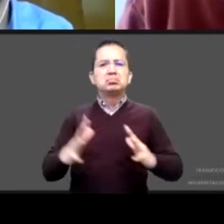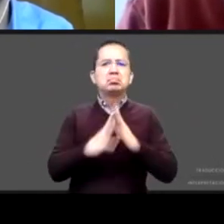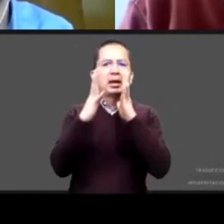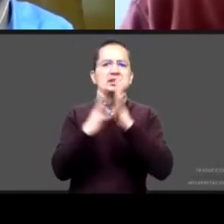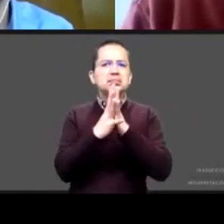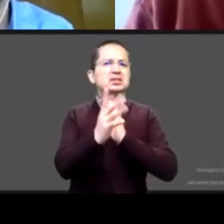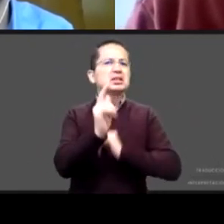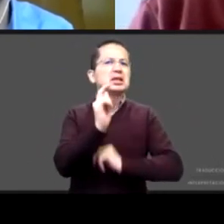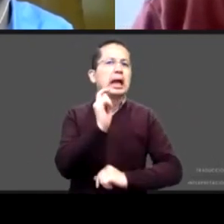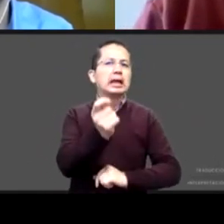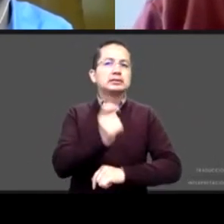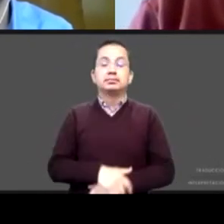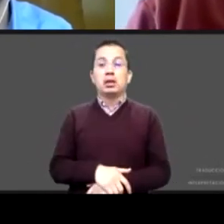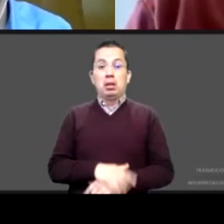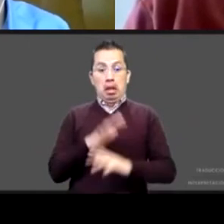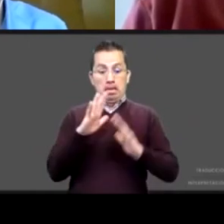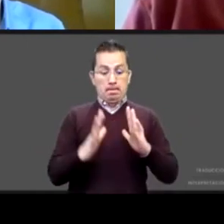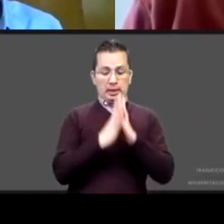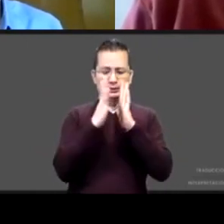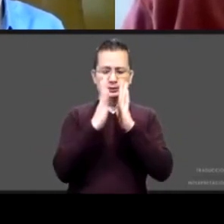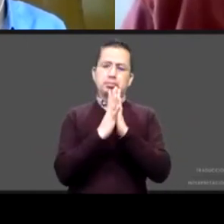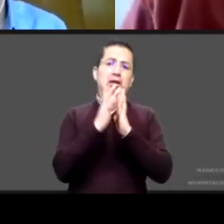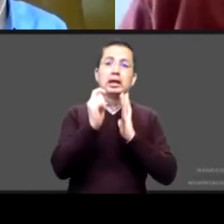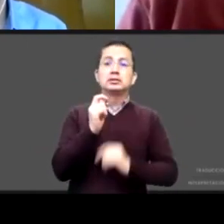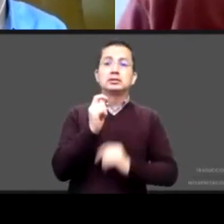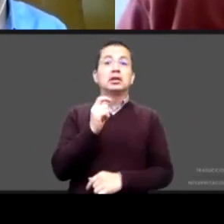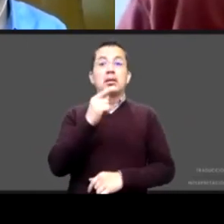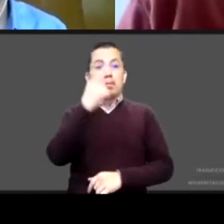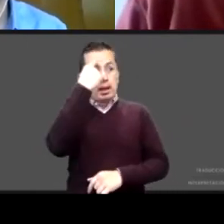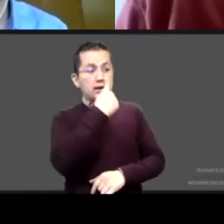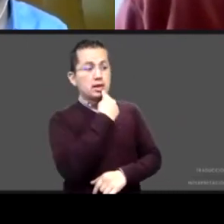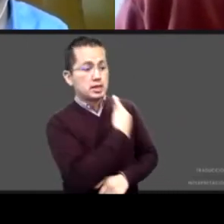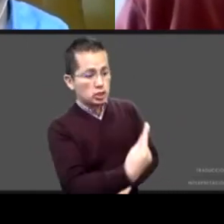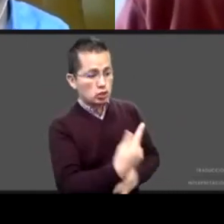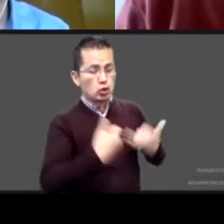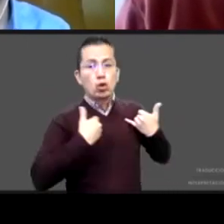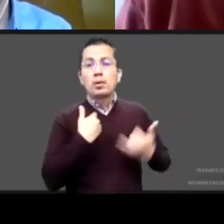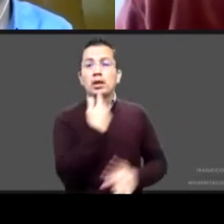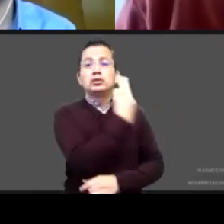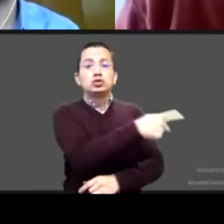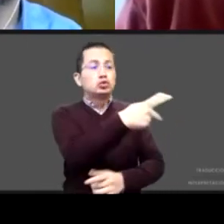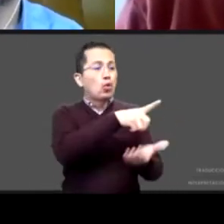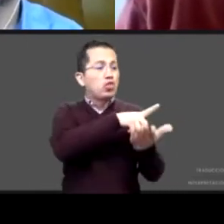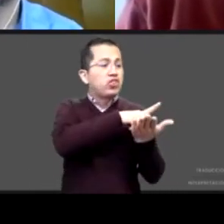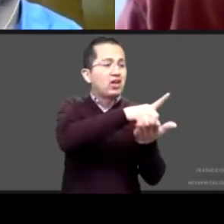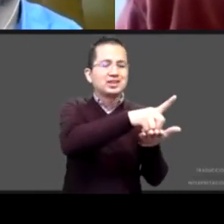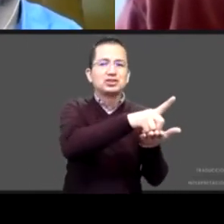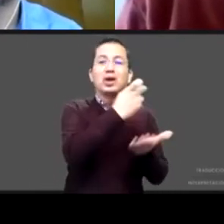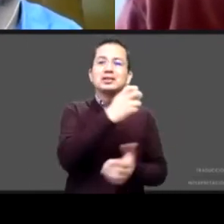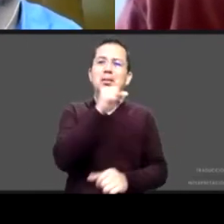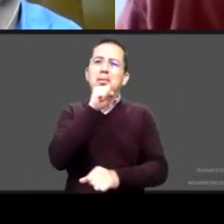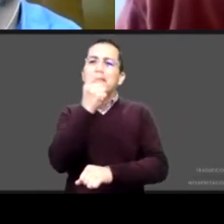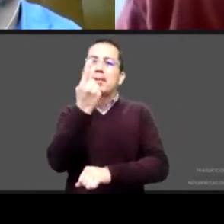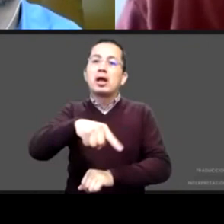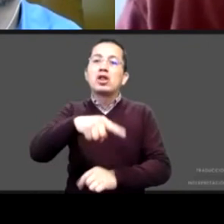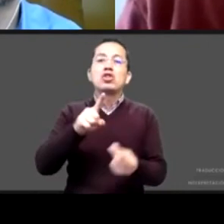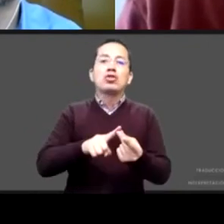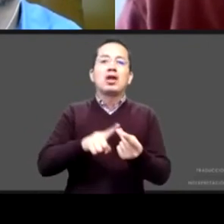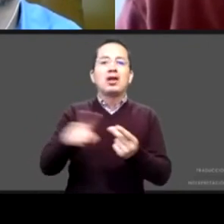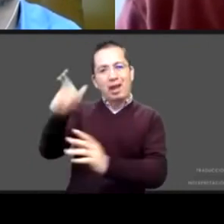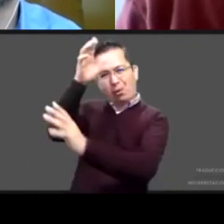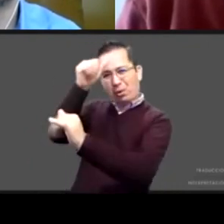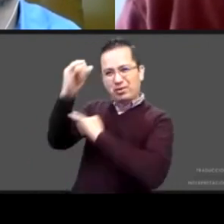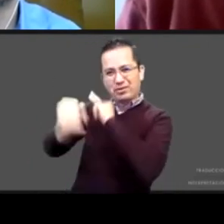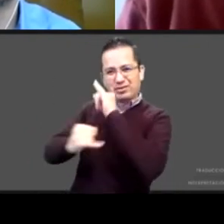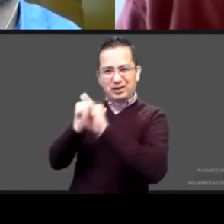Convención sobre los Derechos del Niño, que para su efectiva realización requiere de un diálogo